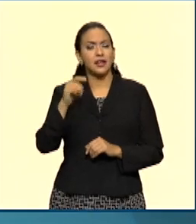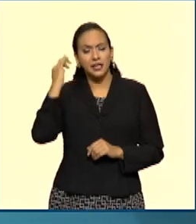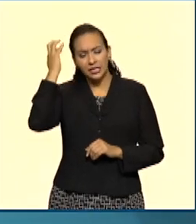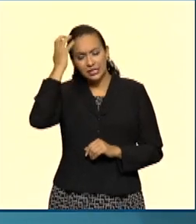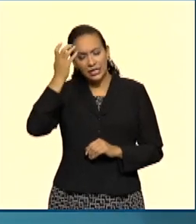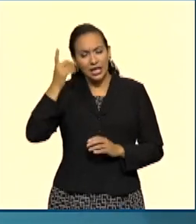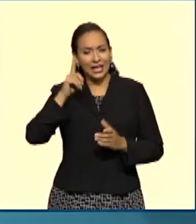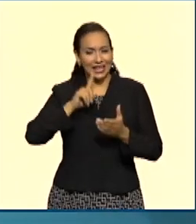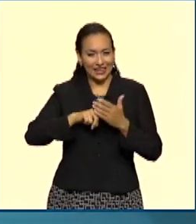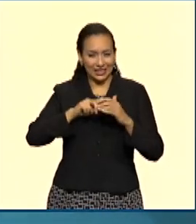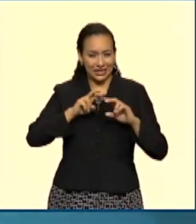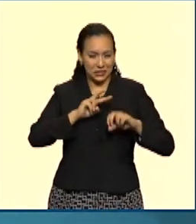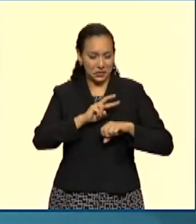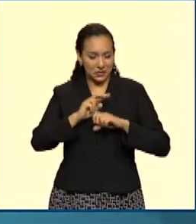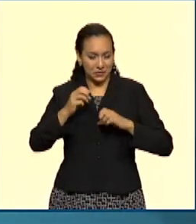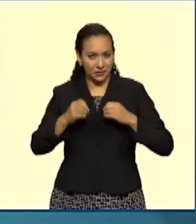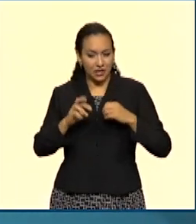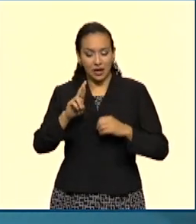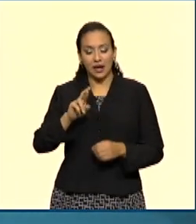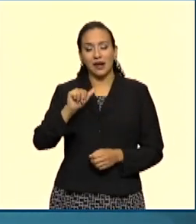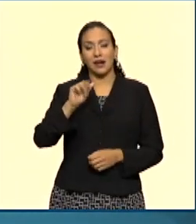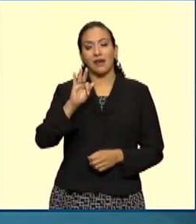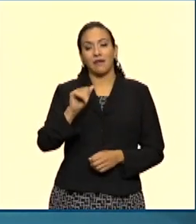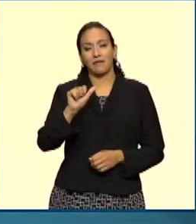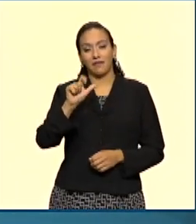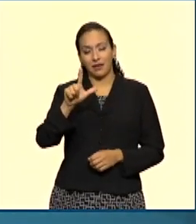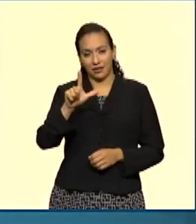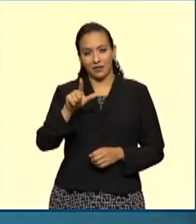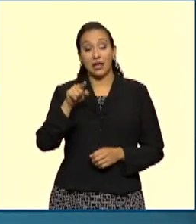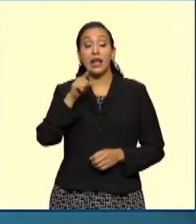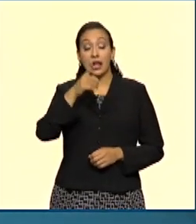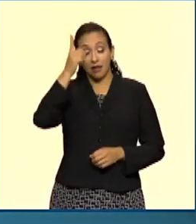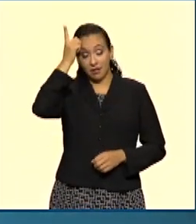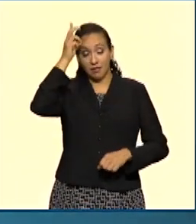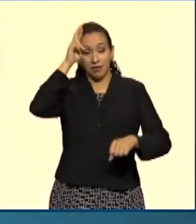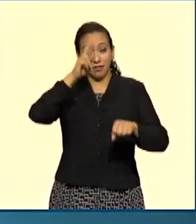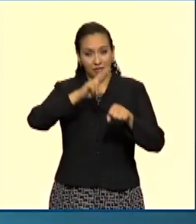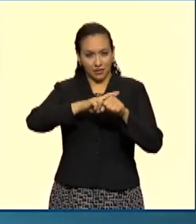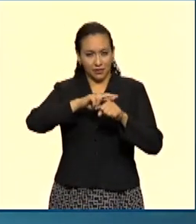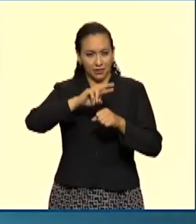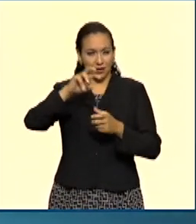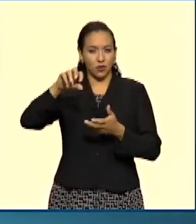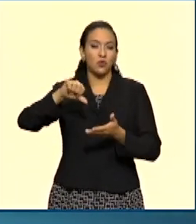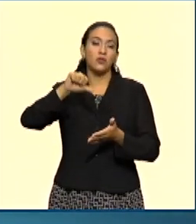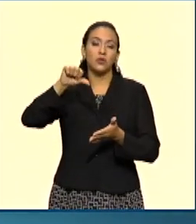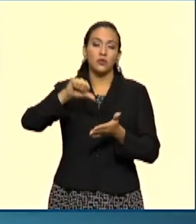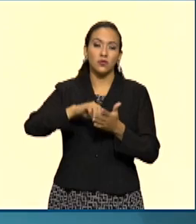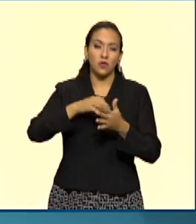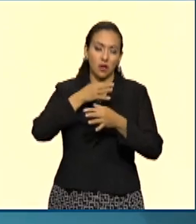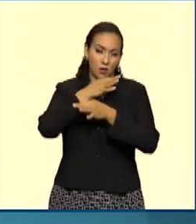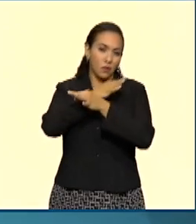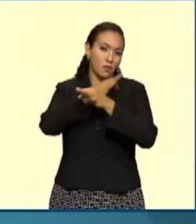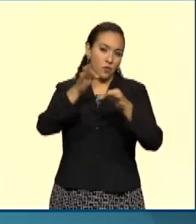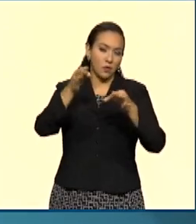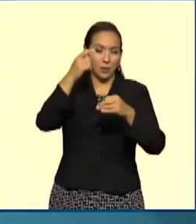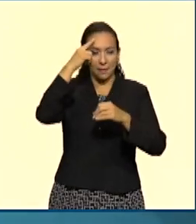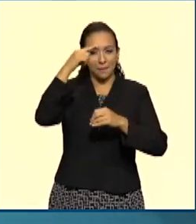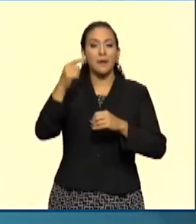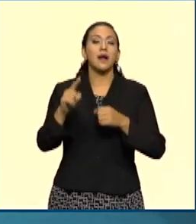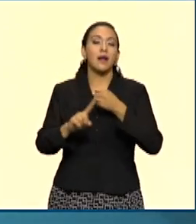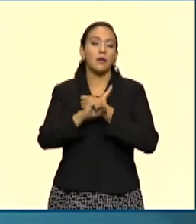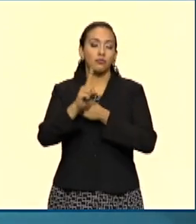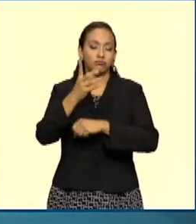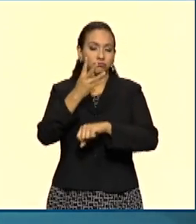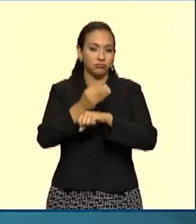desde el Consejo, en el que Rafael Lobo Niembro, quien es el director del Centro Público de Mecanismos Alternativos de Solución de